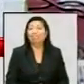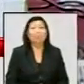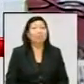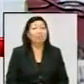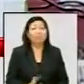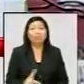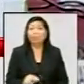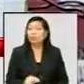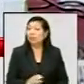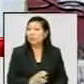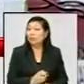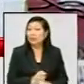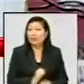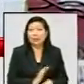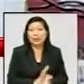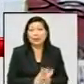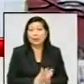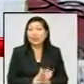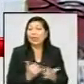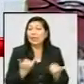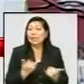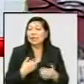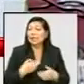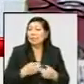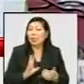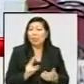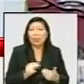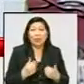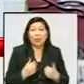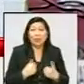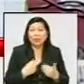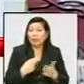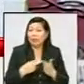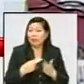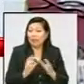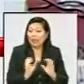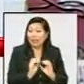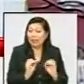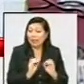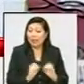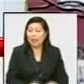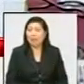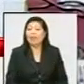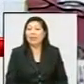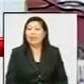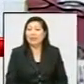no toman en cuenta que este producto no cuenta con registro sanitario.